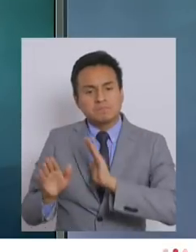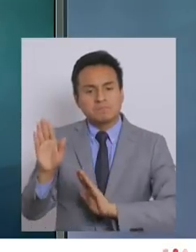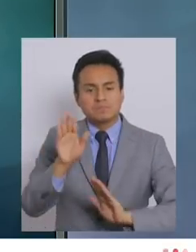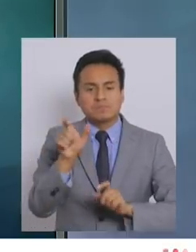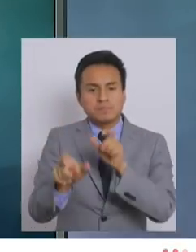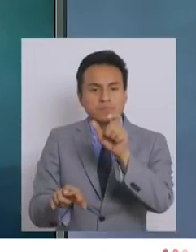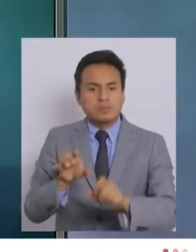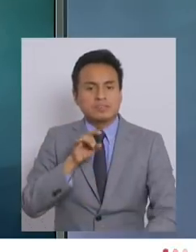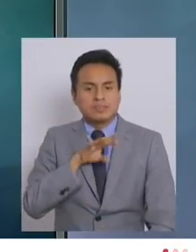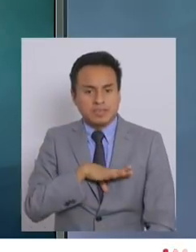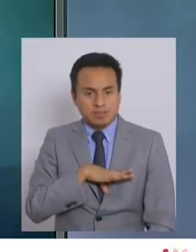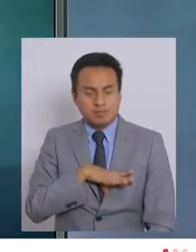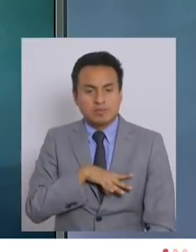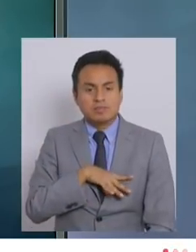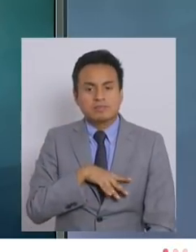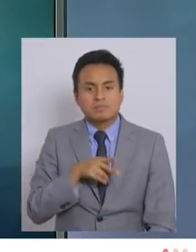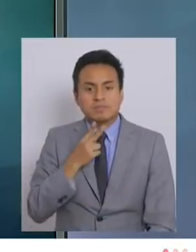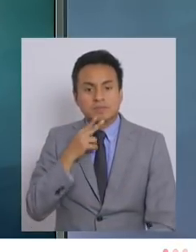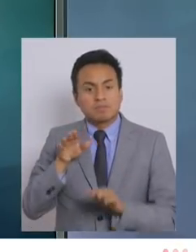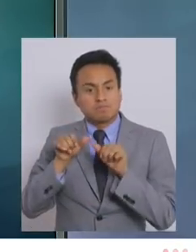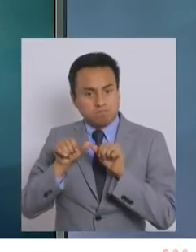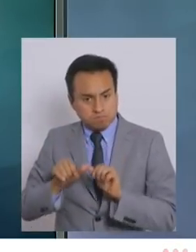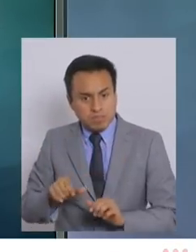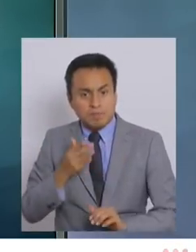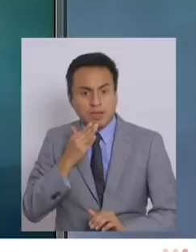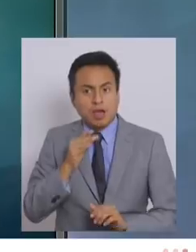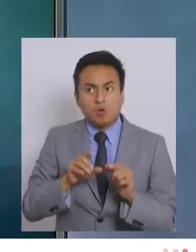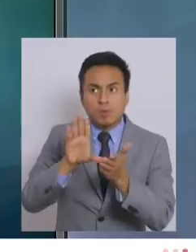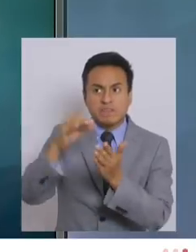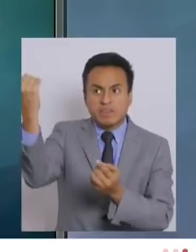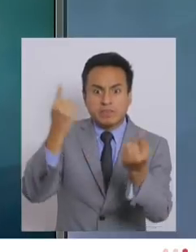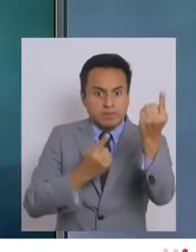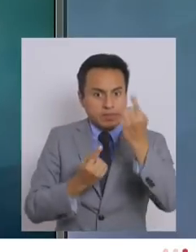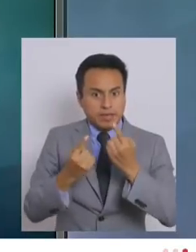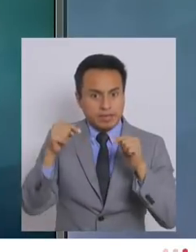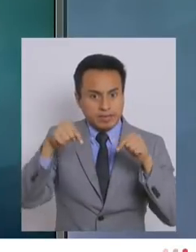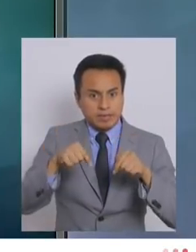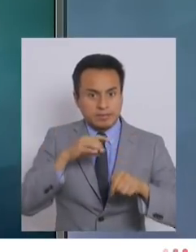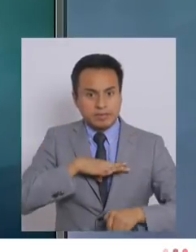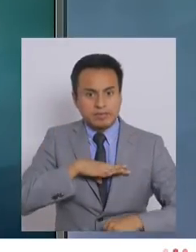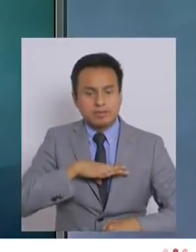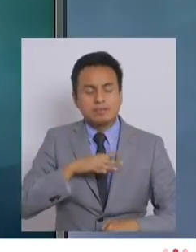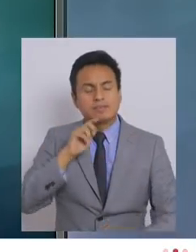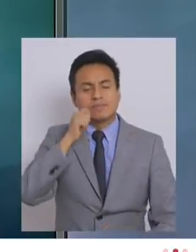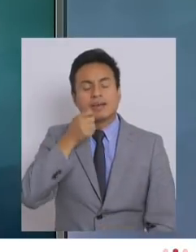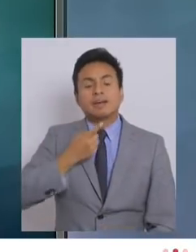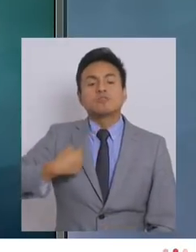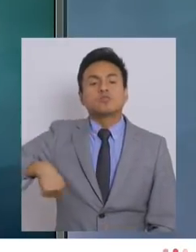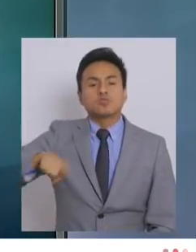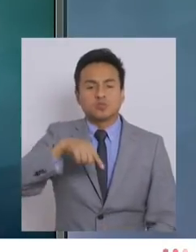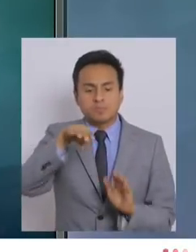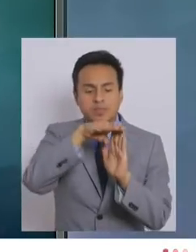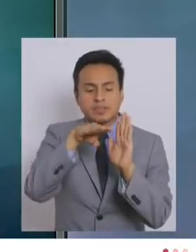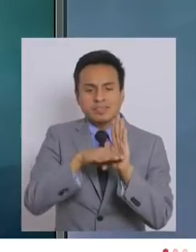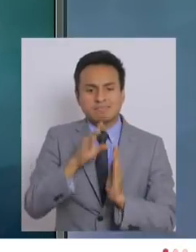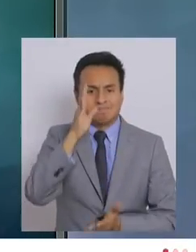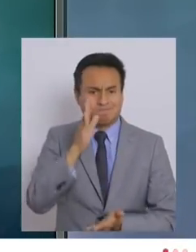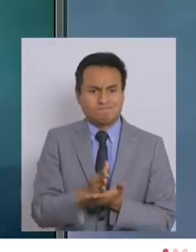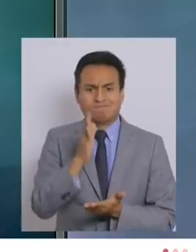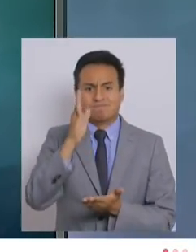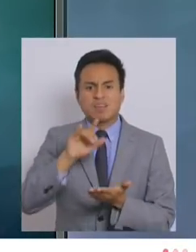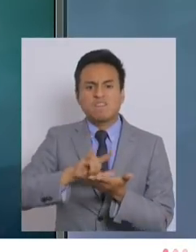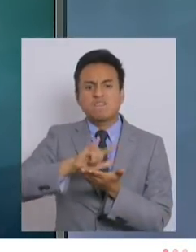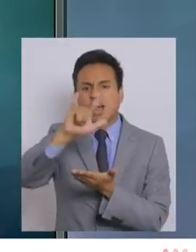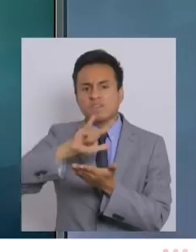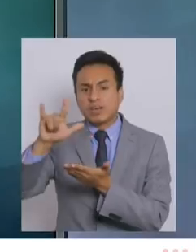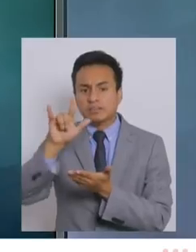los chilenos a los residentes permanentes y a quienes ingresan a nuestro país es que vamos a tomar medidas más estrictas en términos de